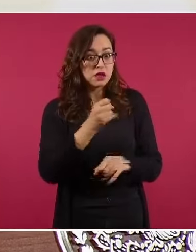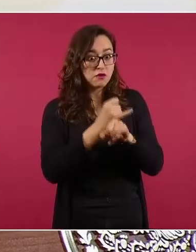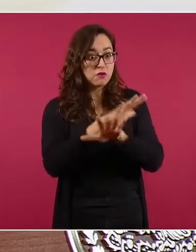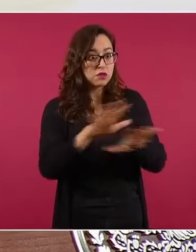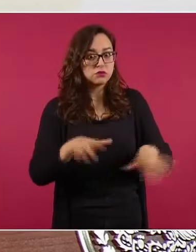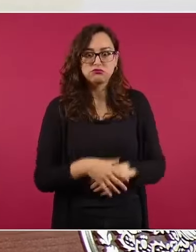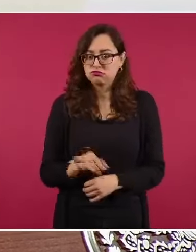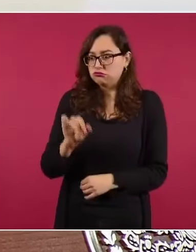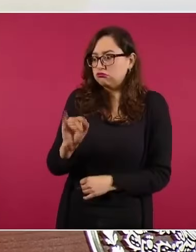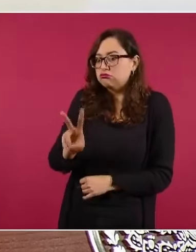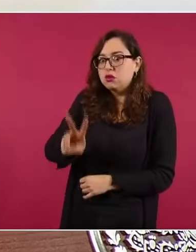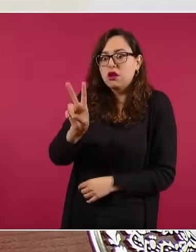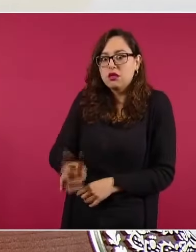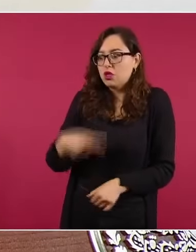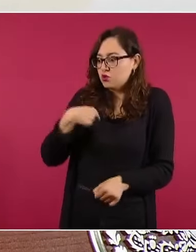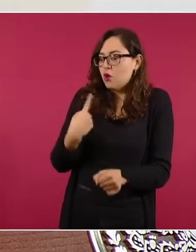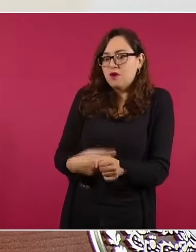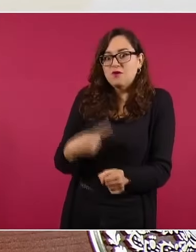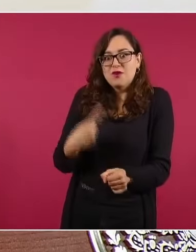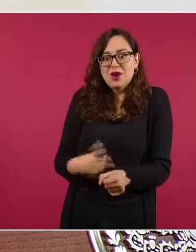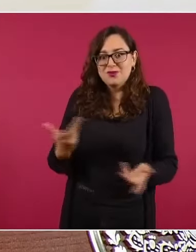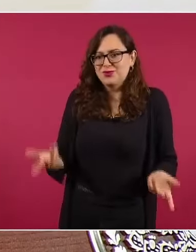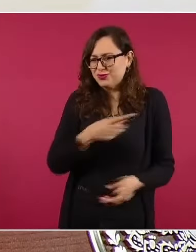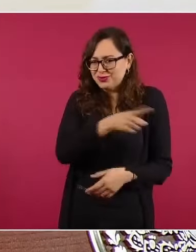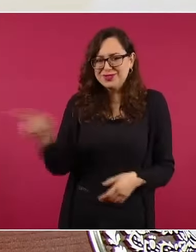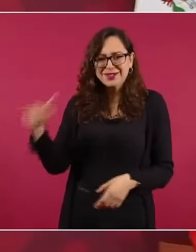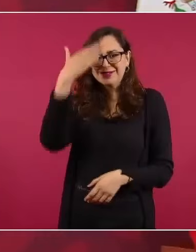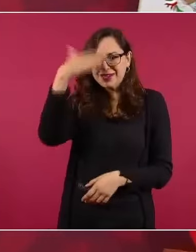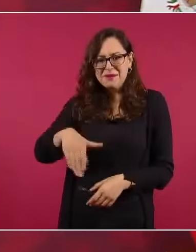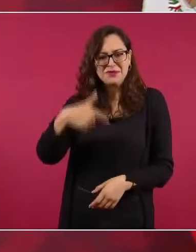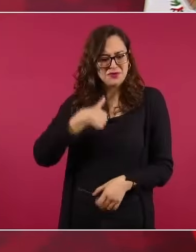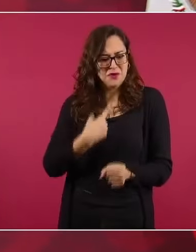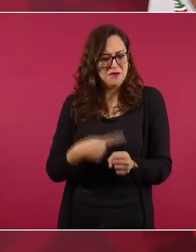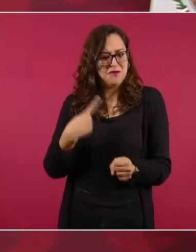Yo estoy enfermo, tengo varios padecimientos.